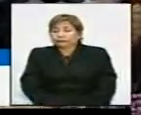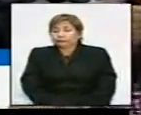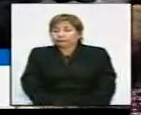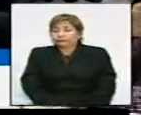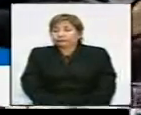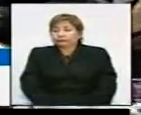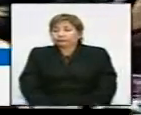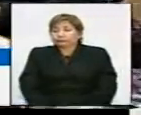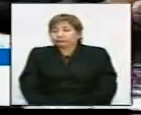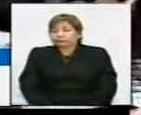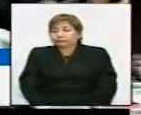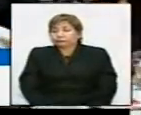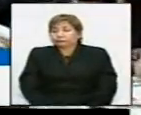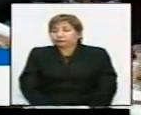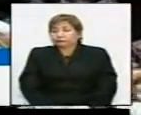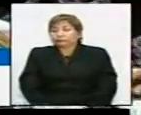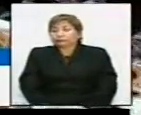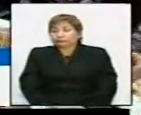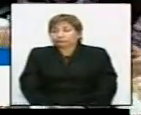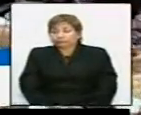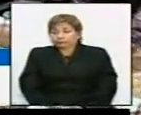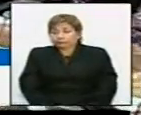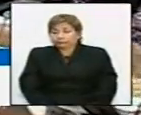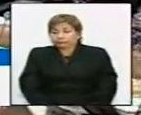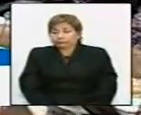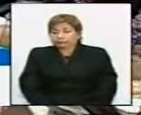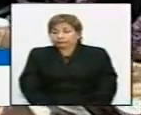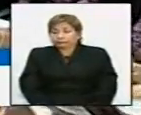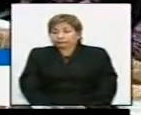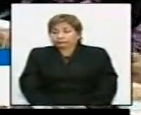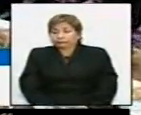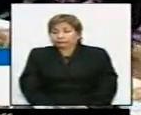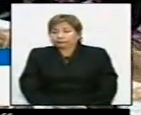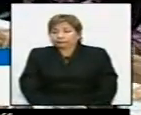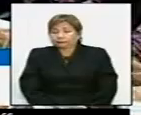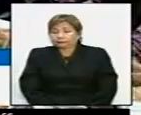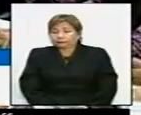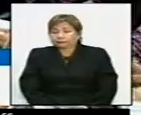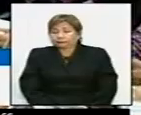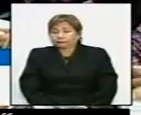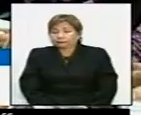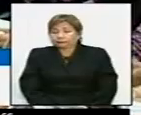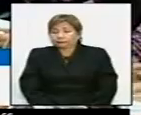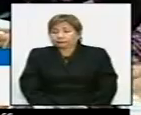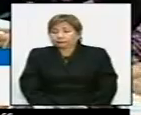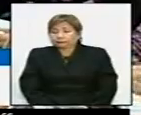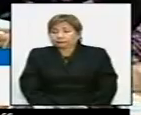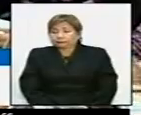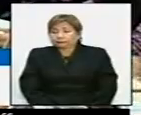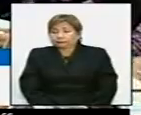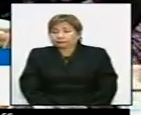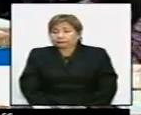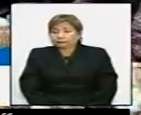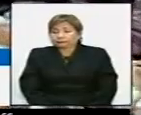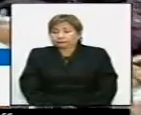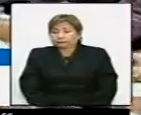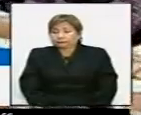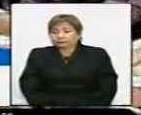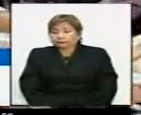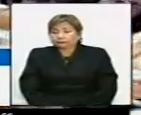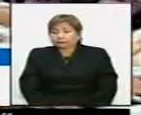Si me permite, por su intermedio, porque... señora presidenta de la